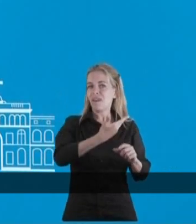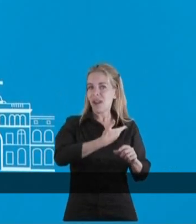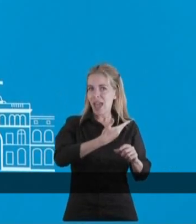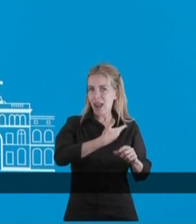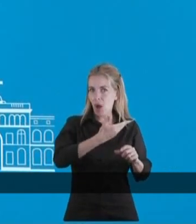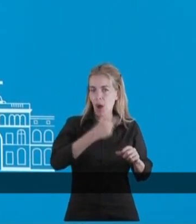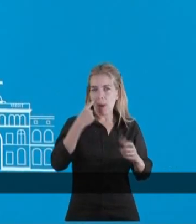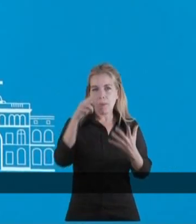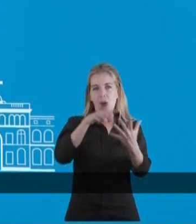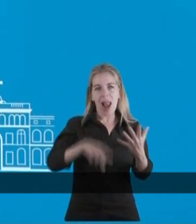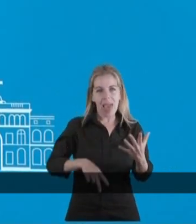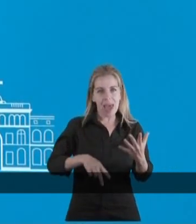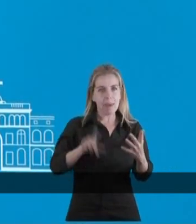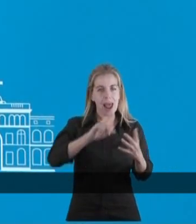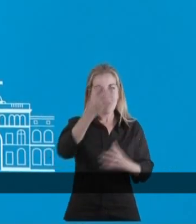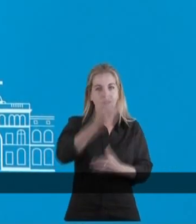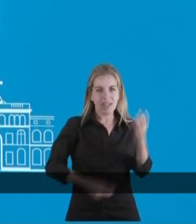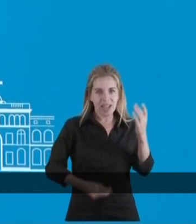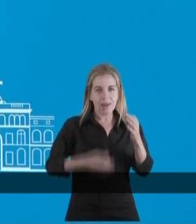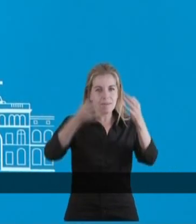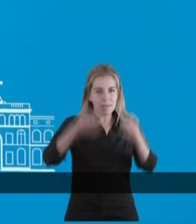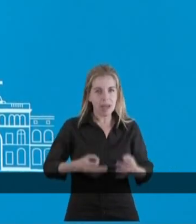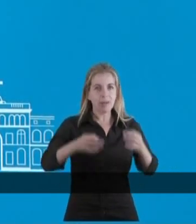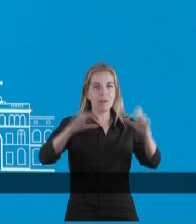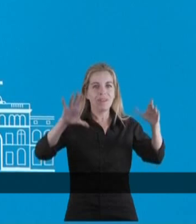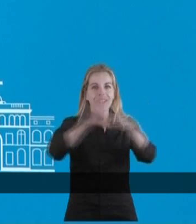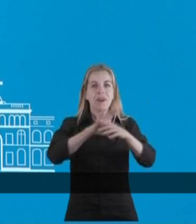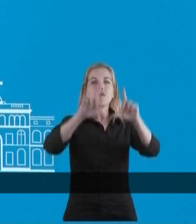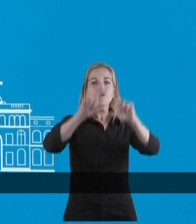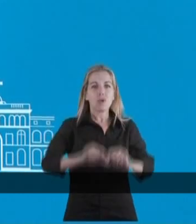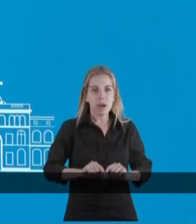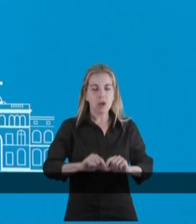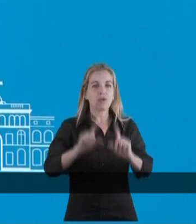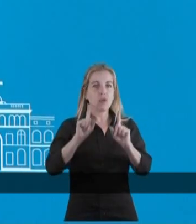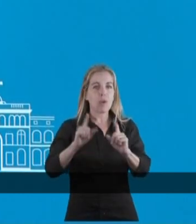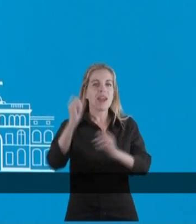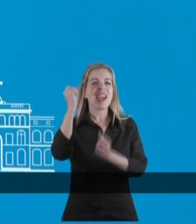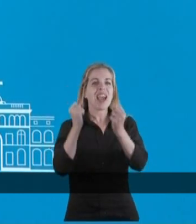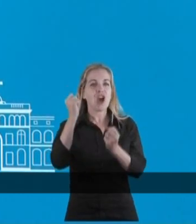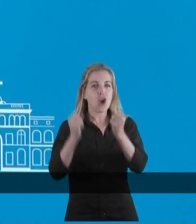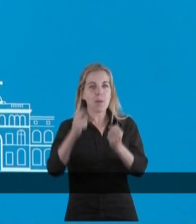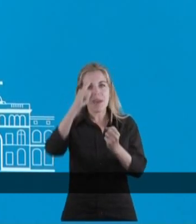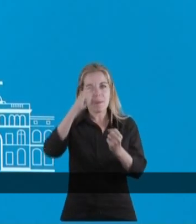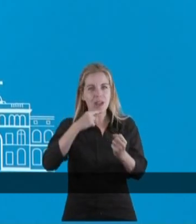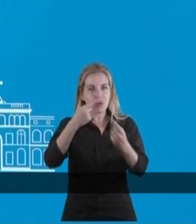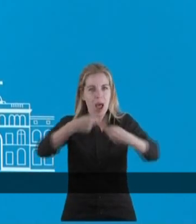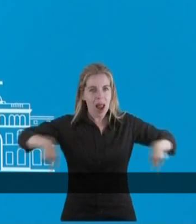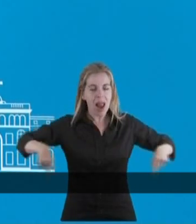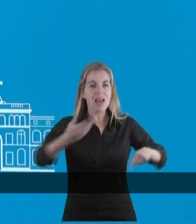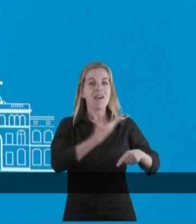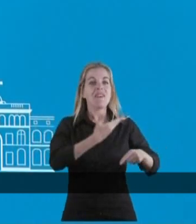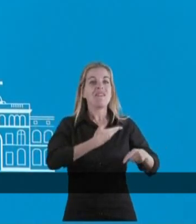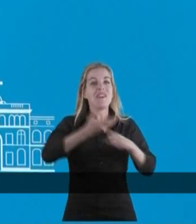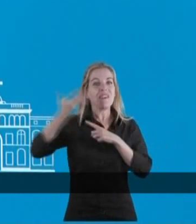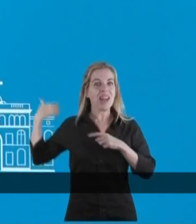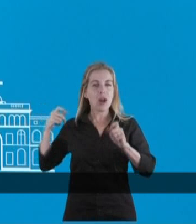crecimiento, les voy a hablar para no cometer errores con las cifras, el estimador mensual de economía, del crecimiento de actividad económica en febrero